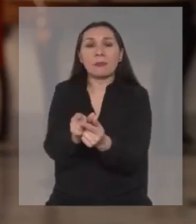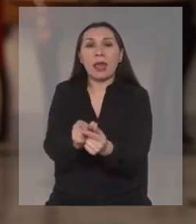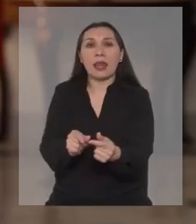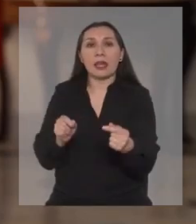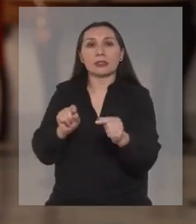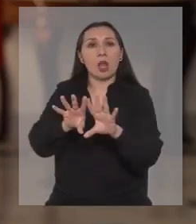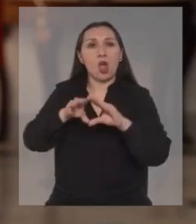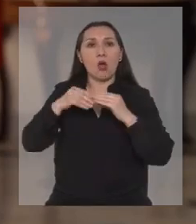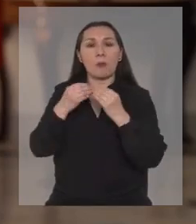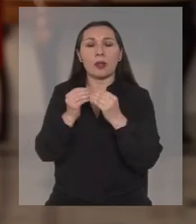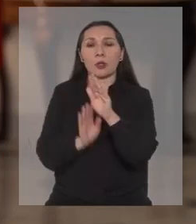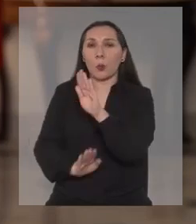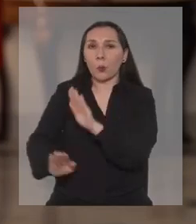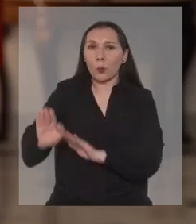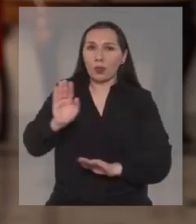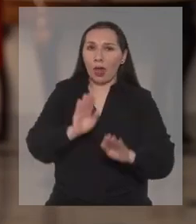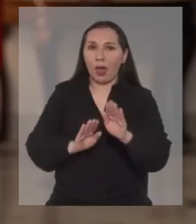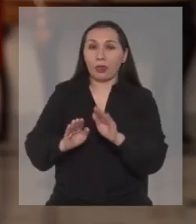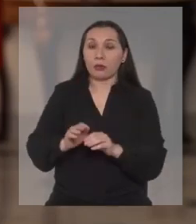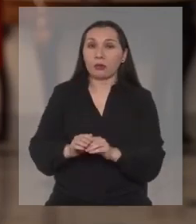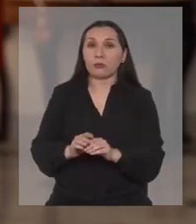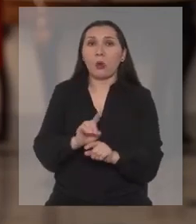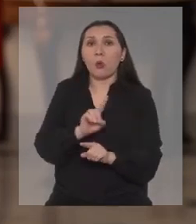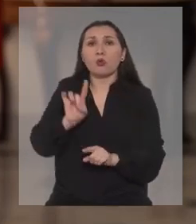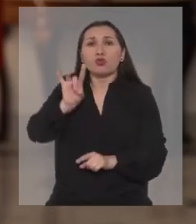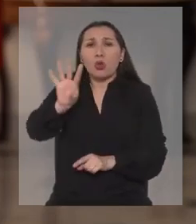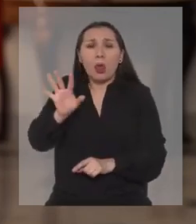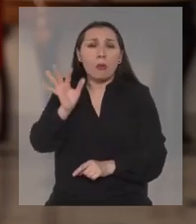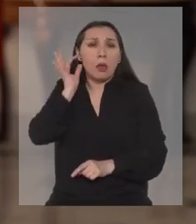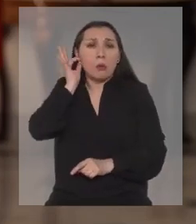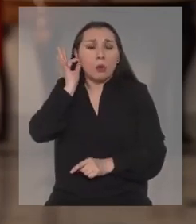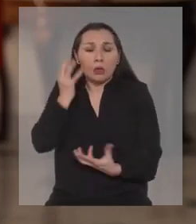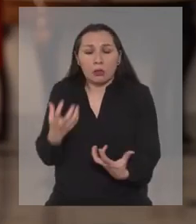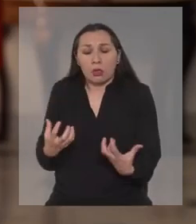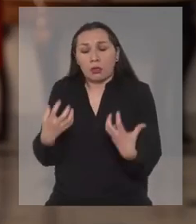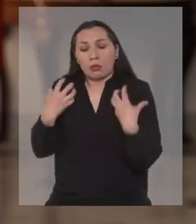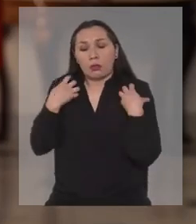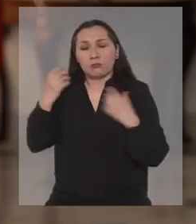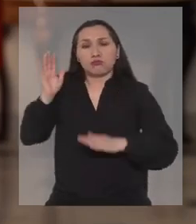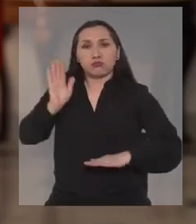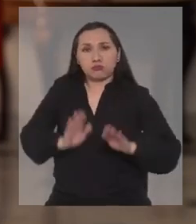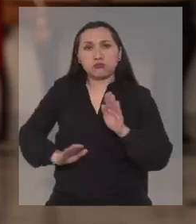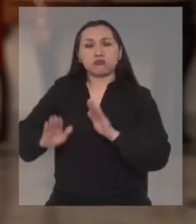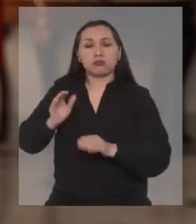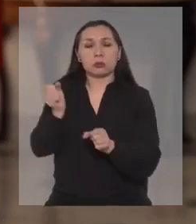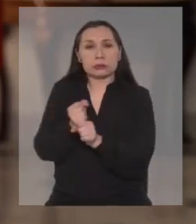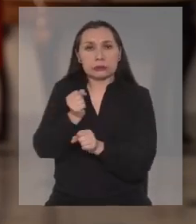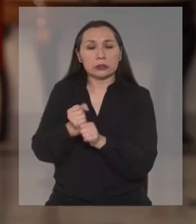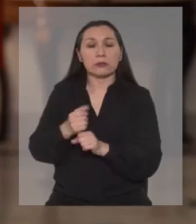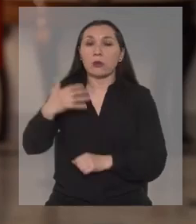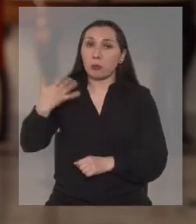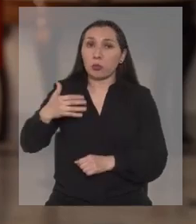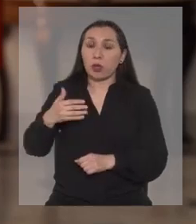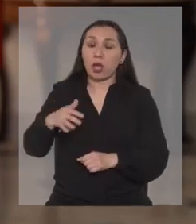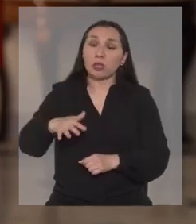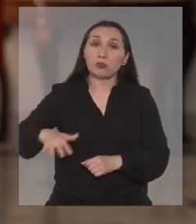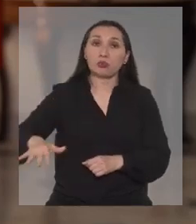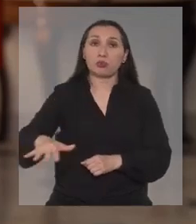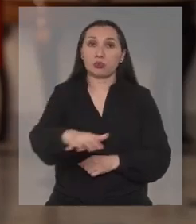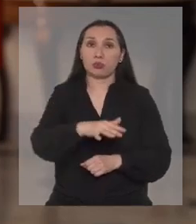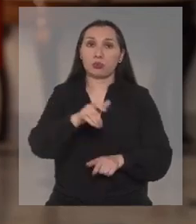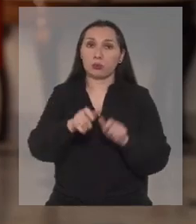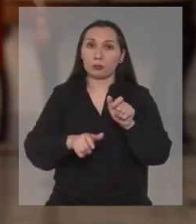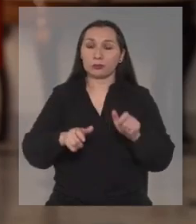Sistema Nacional e integral de cuidados para que no sean solo las mujeres las que tengan que hacerse cargo de esta tarea que es esencial en